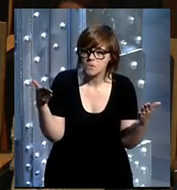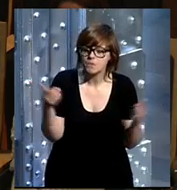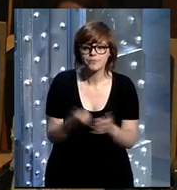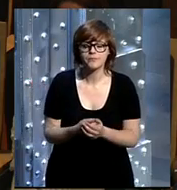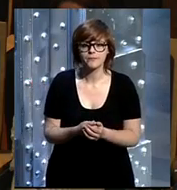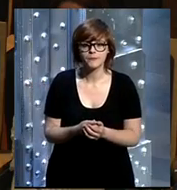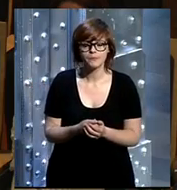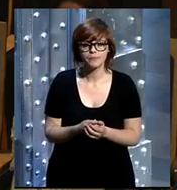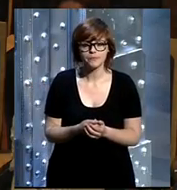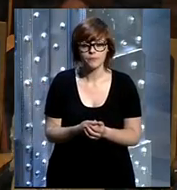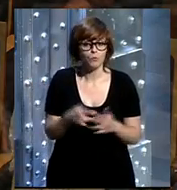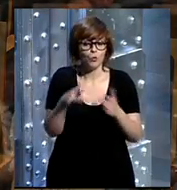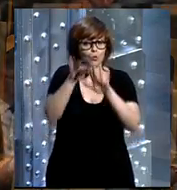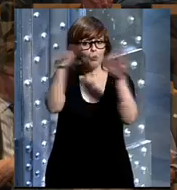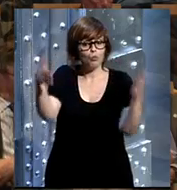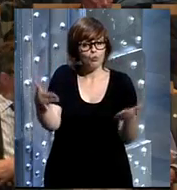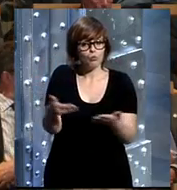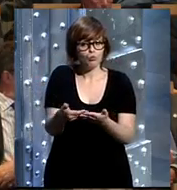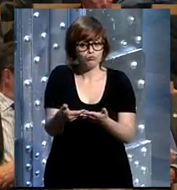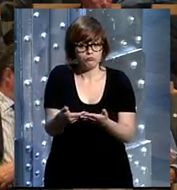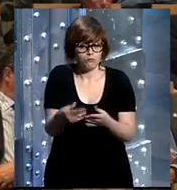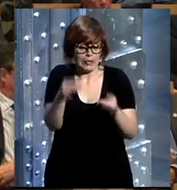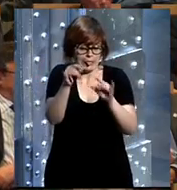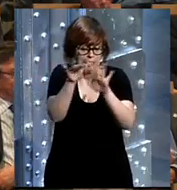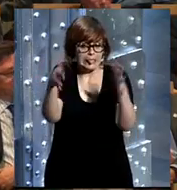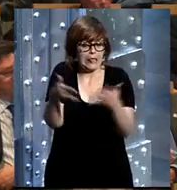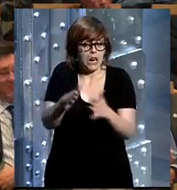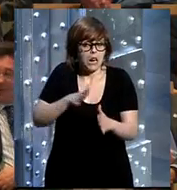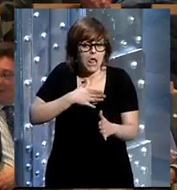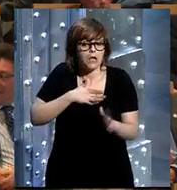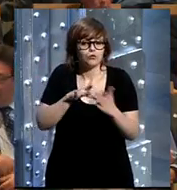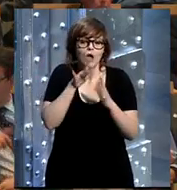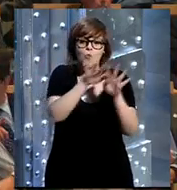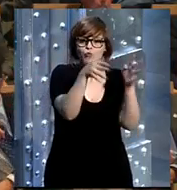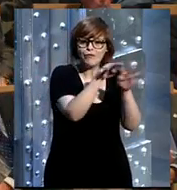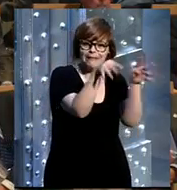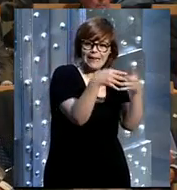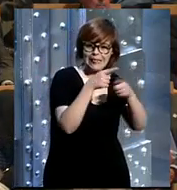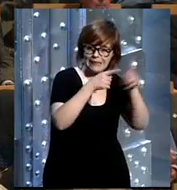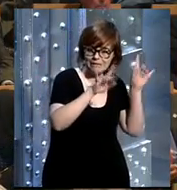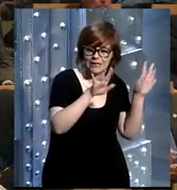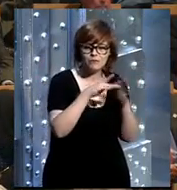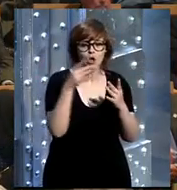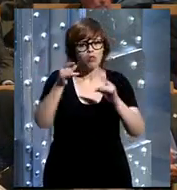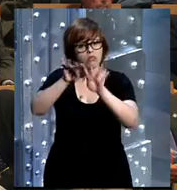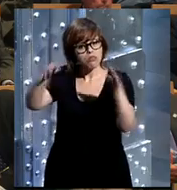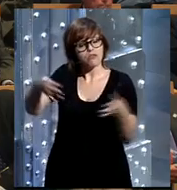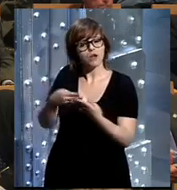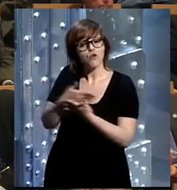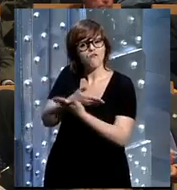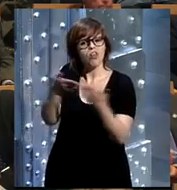mundo, digamos, terrestre, no en el mundo de Internet, la confianza se